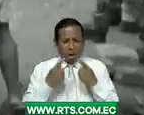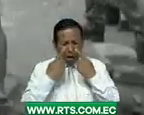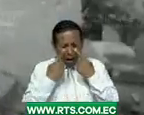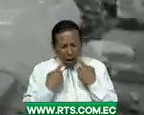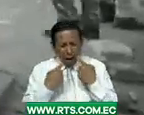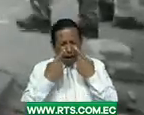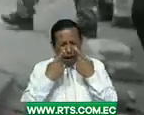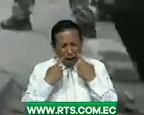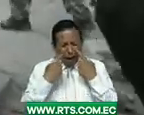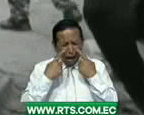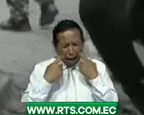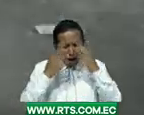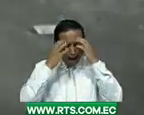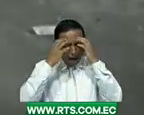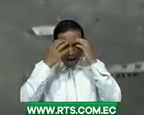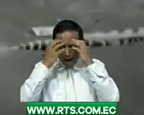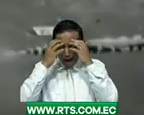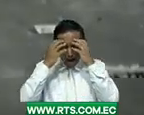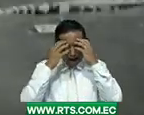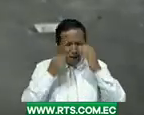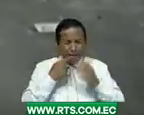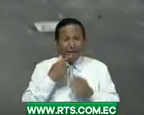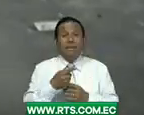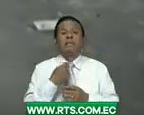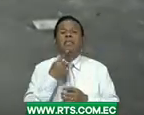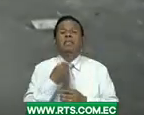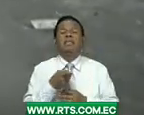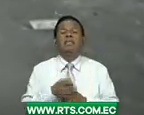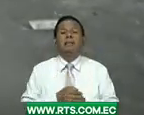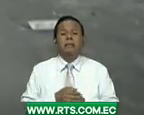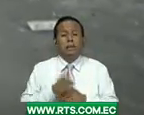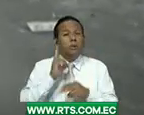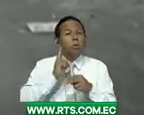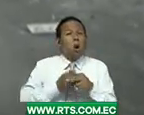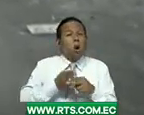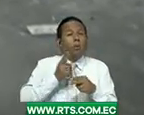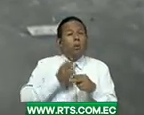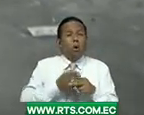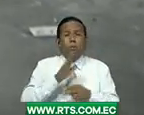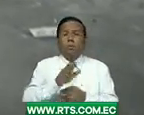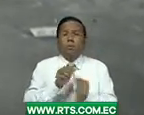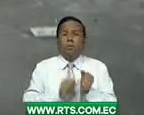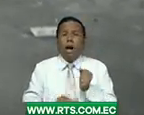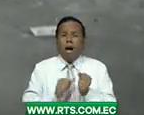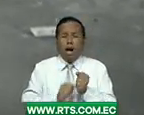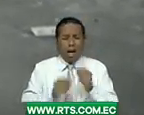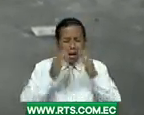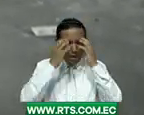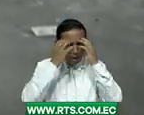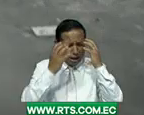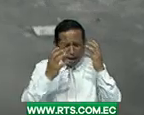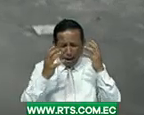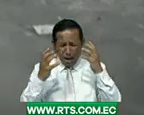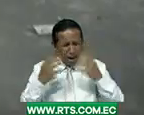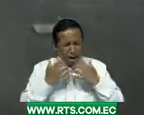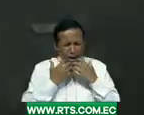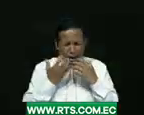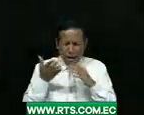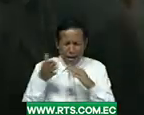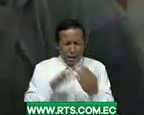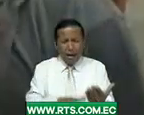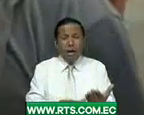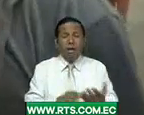Nadie lograba consolar su dolor. Pronunciaba reiteradamente el nombre de su hermano, que no pudo escucharla. Estaba